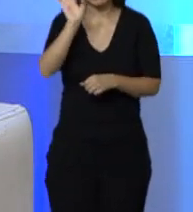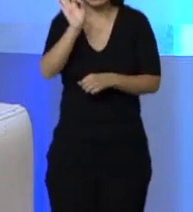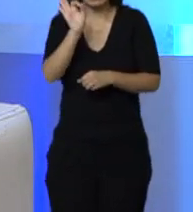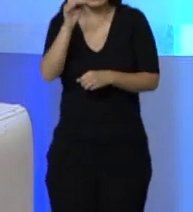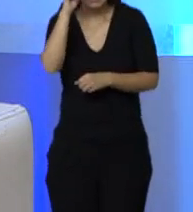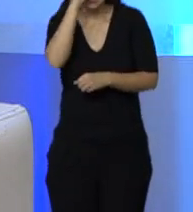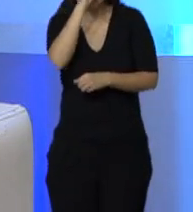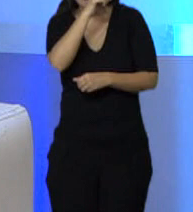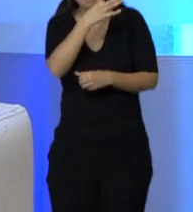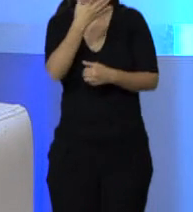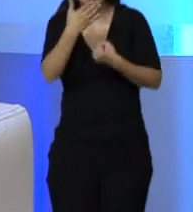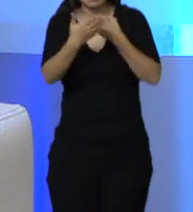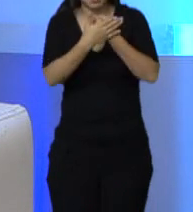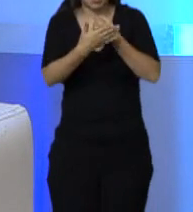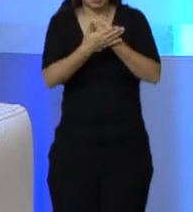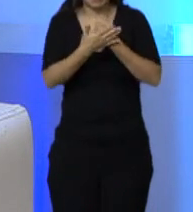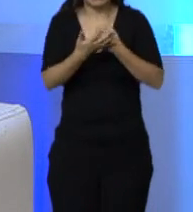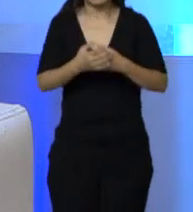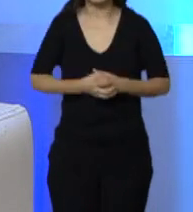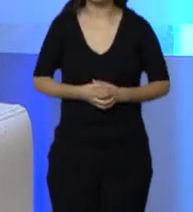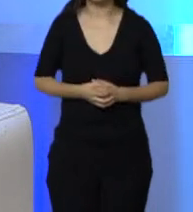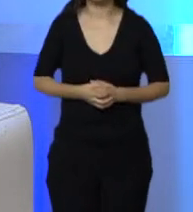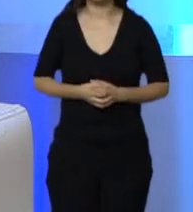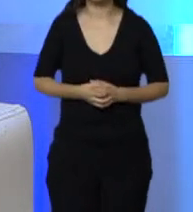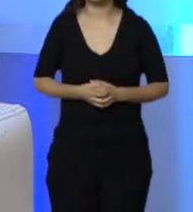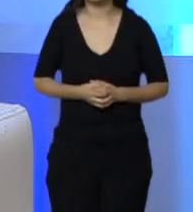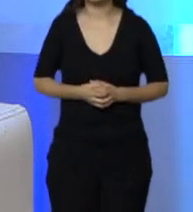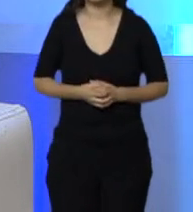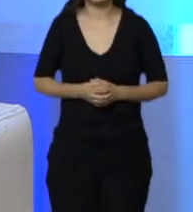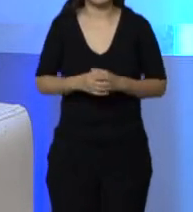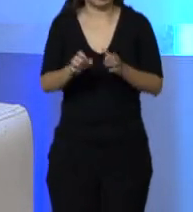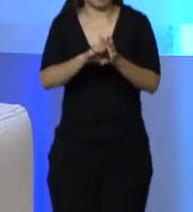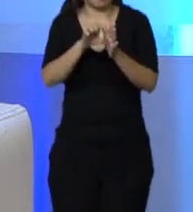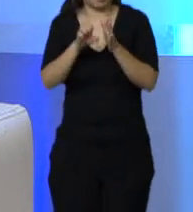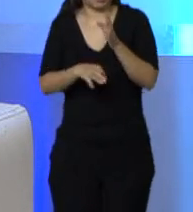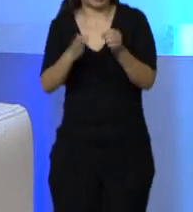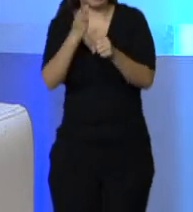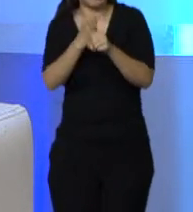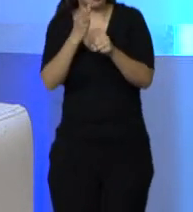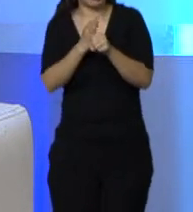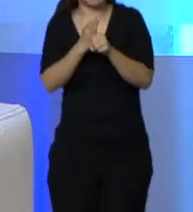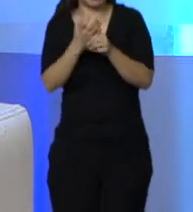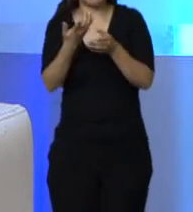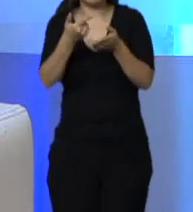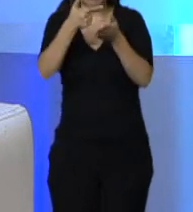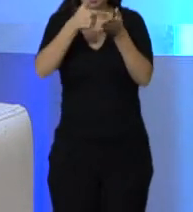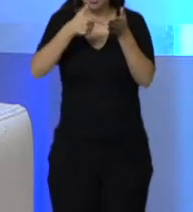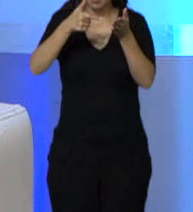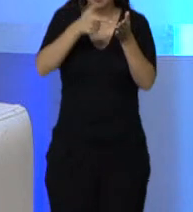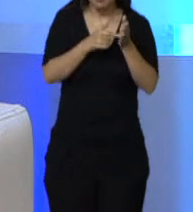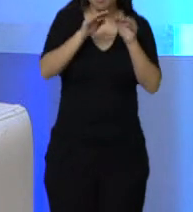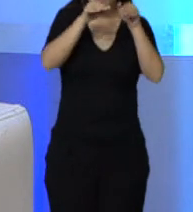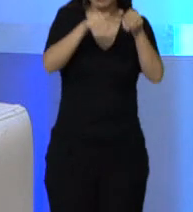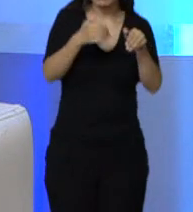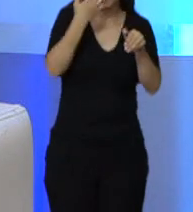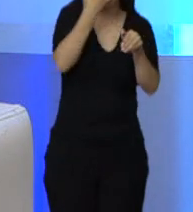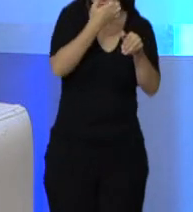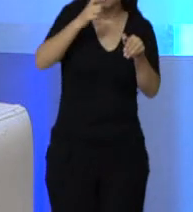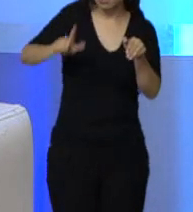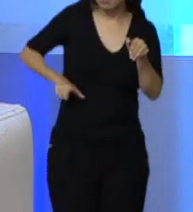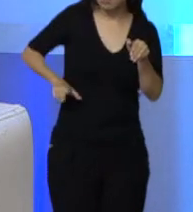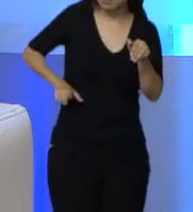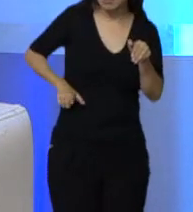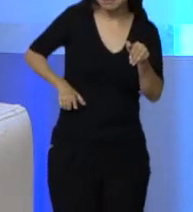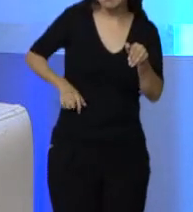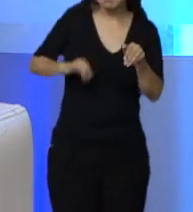además o sea no vayamos a olvidar que este discurso de que si hay lugar siempre nos lo han dicho pero la gente no está